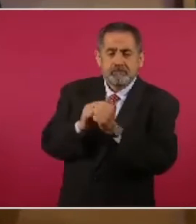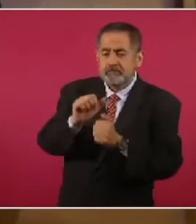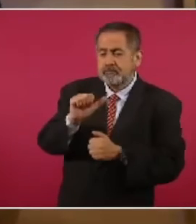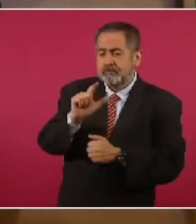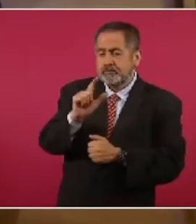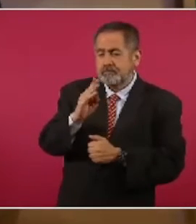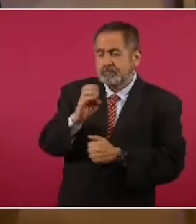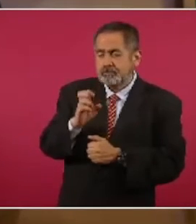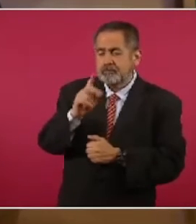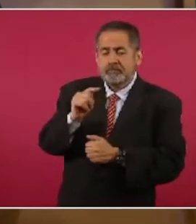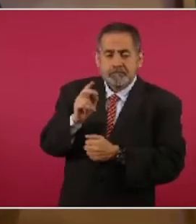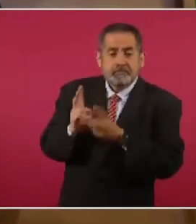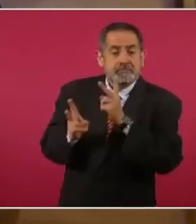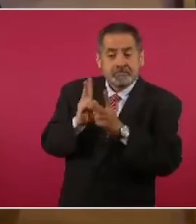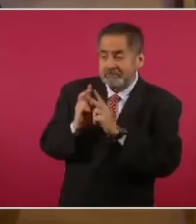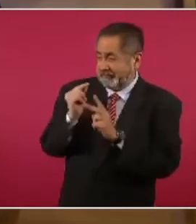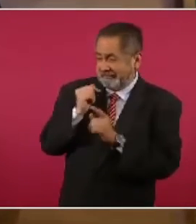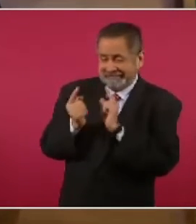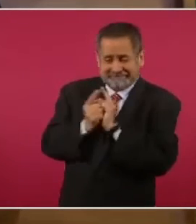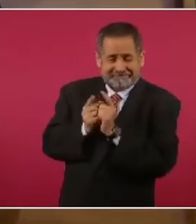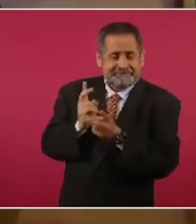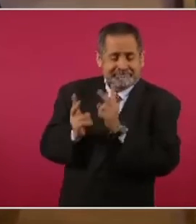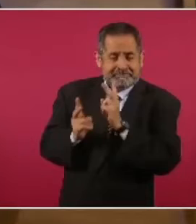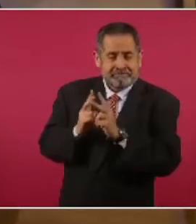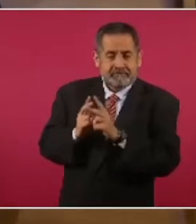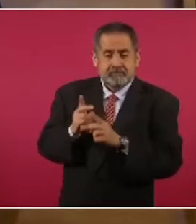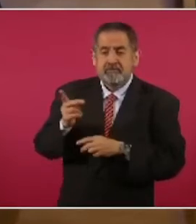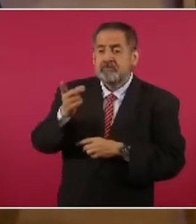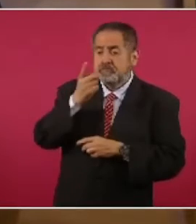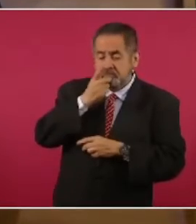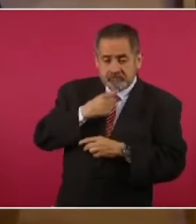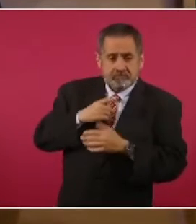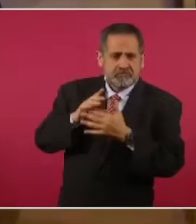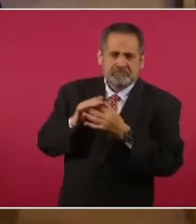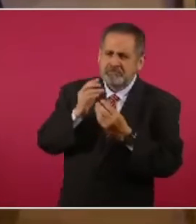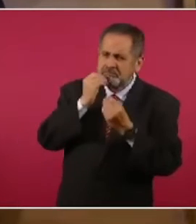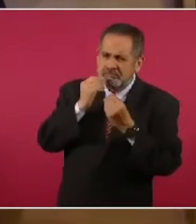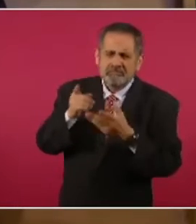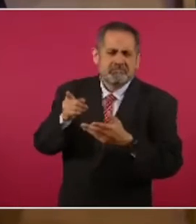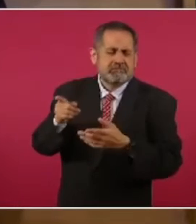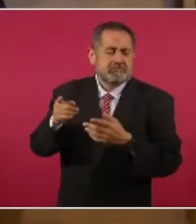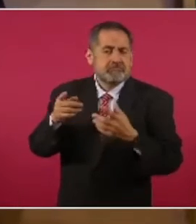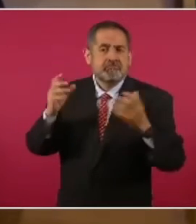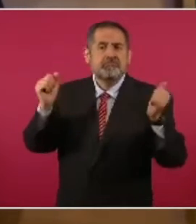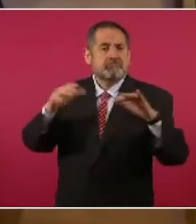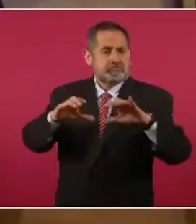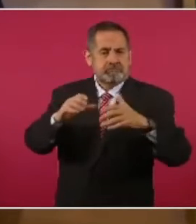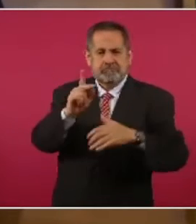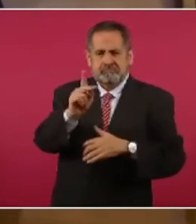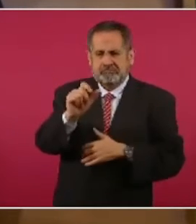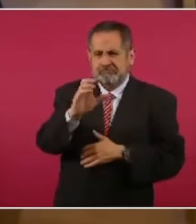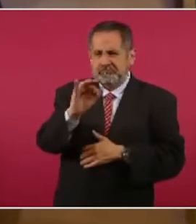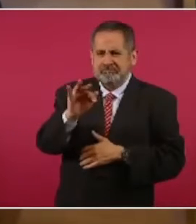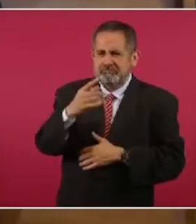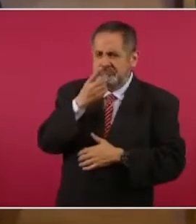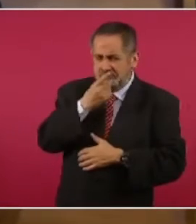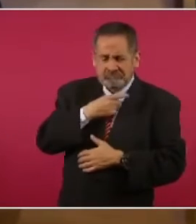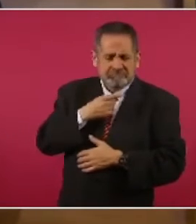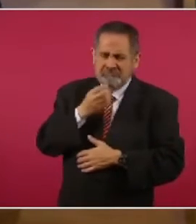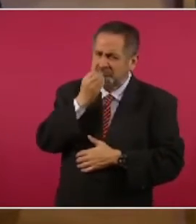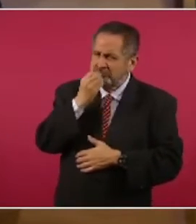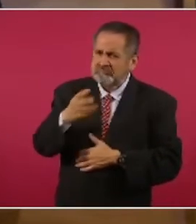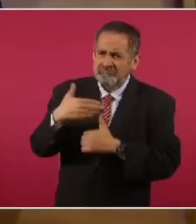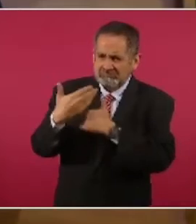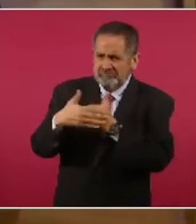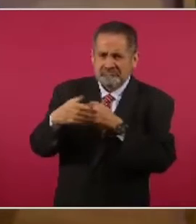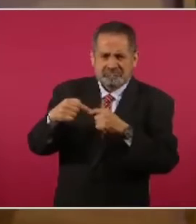e ele me falou desse encontro. y él me comentó sobre este encuentro del Pacífico. E eu disse para ele que nem a